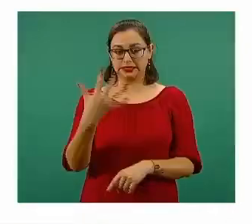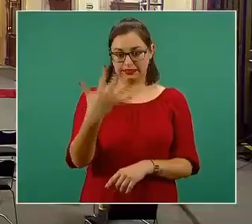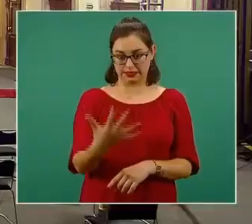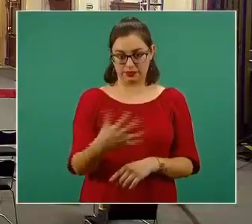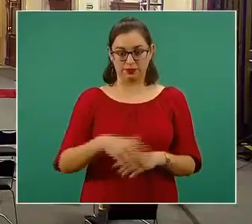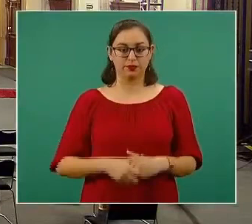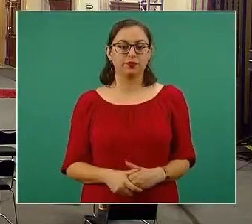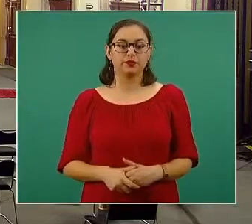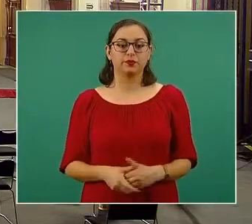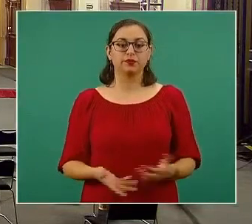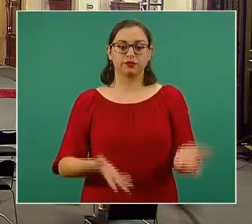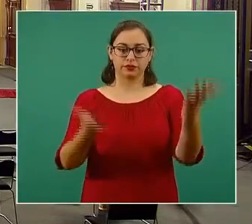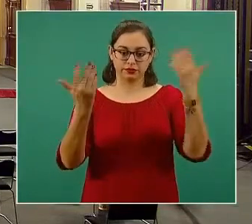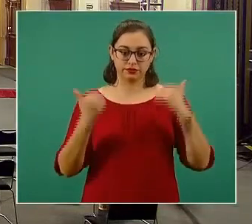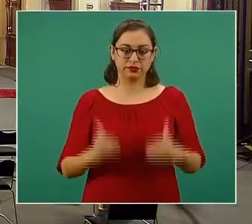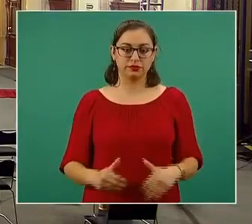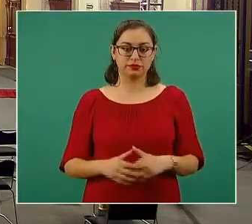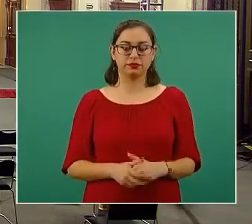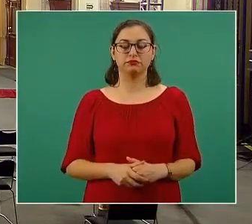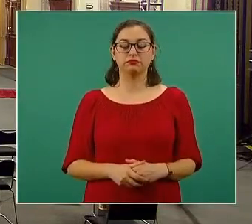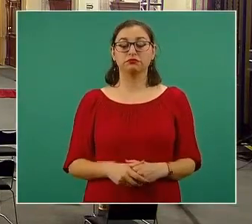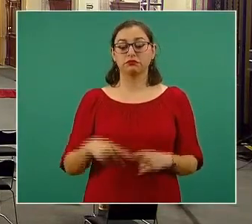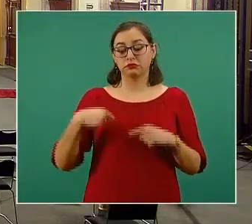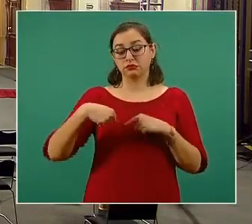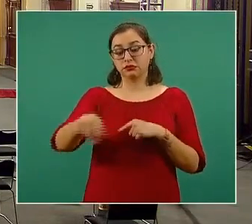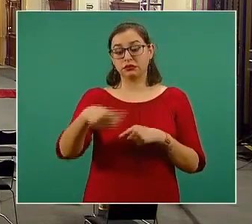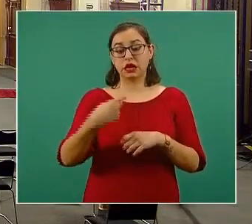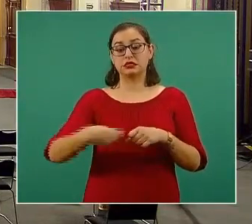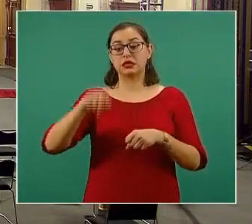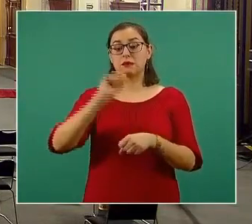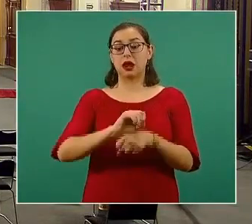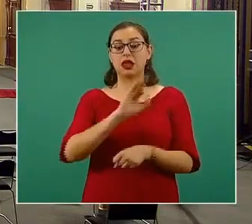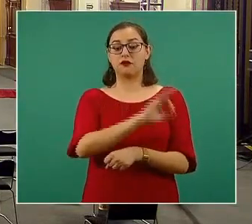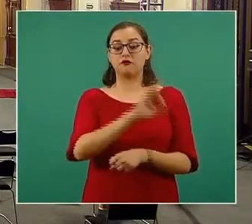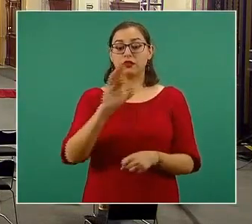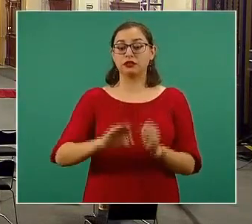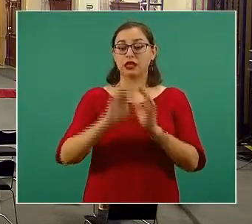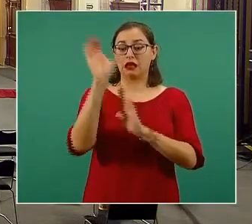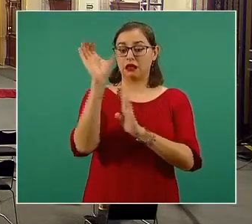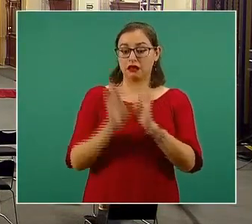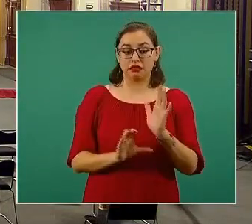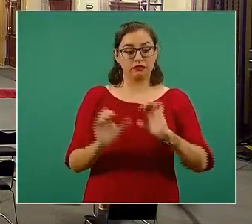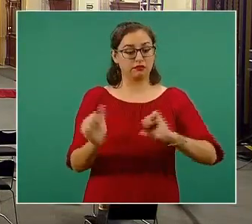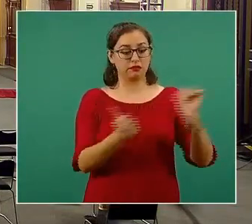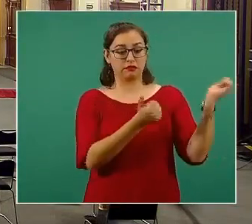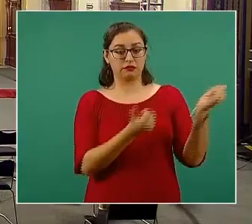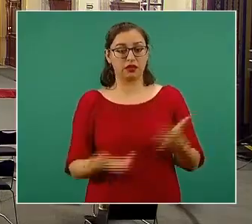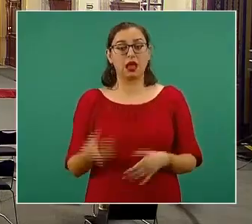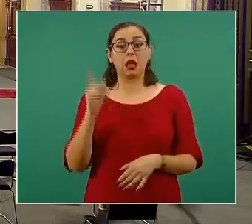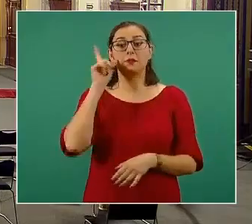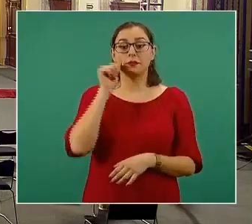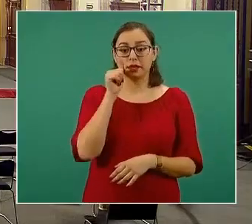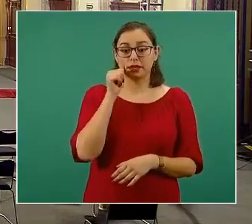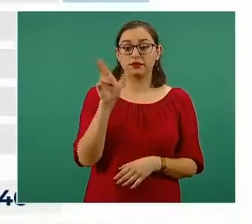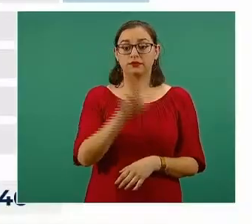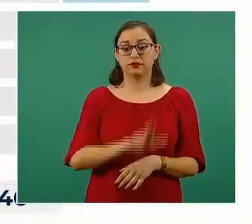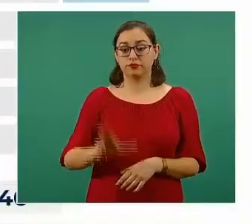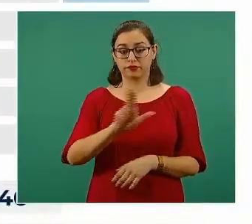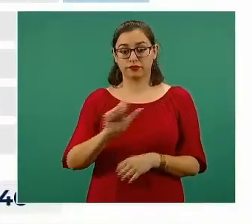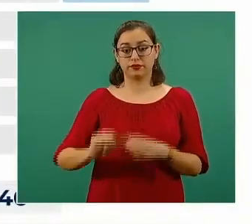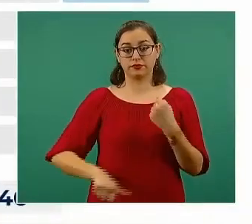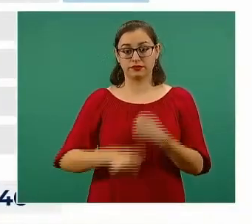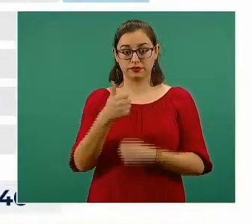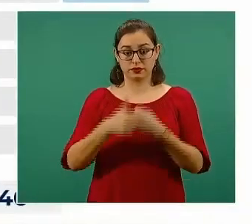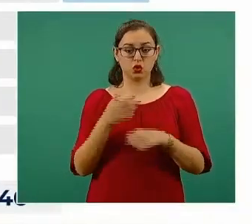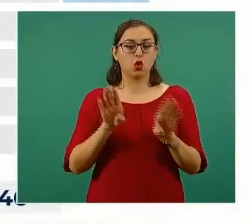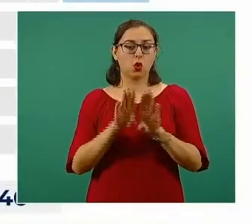siguiente. Y el calendario para la semana, el calendario de llegadas. Mañana martes 11 tenemos